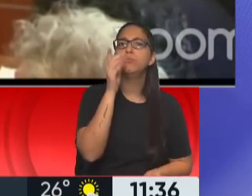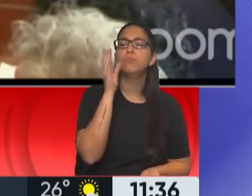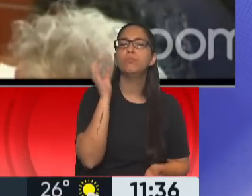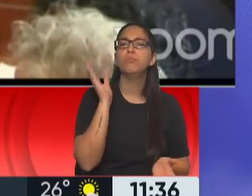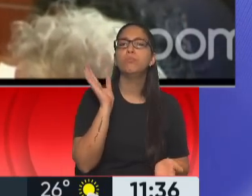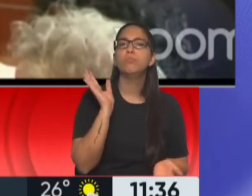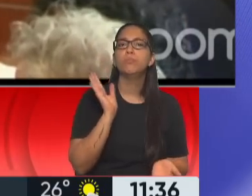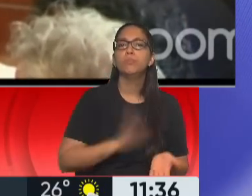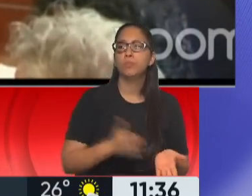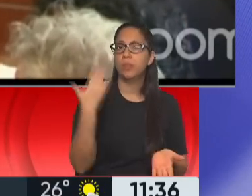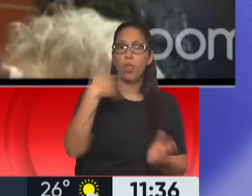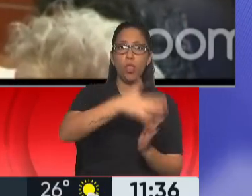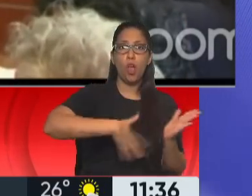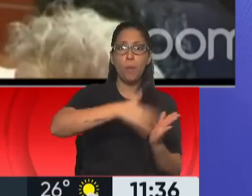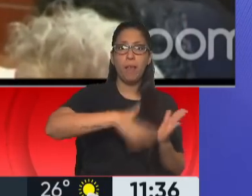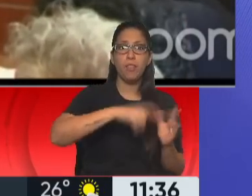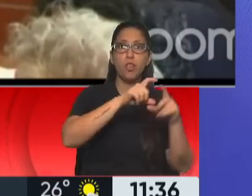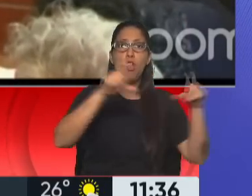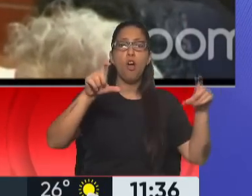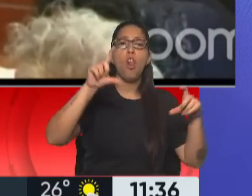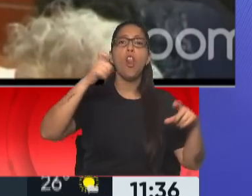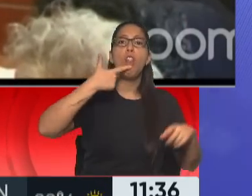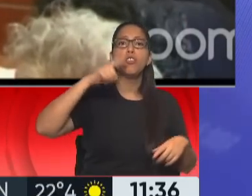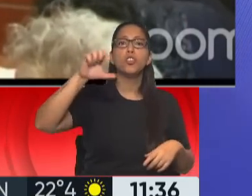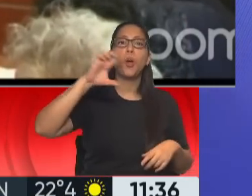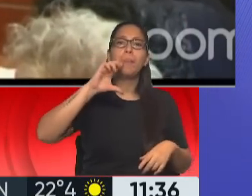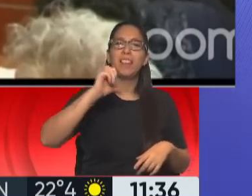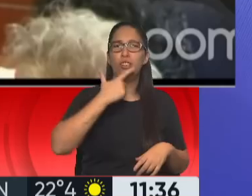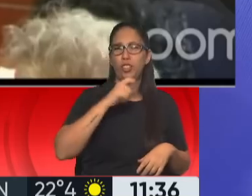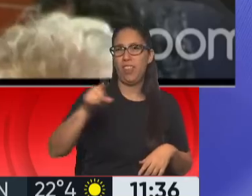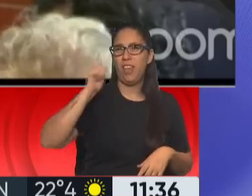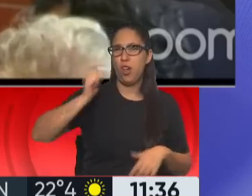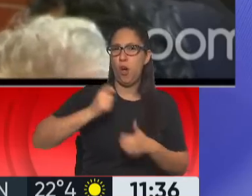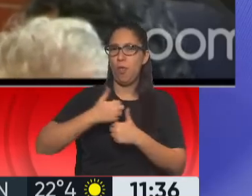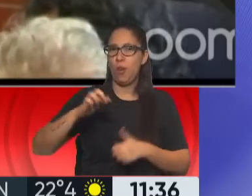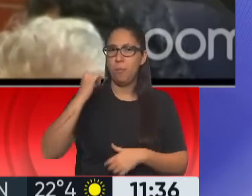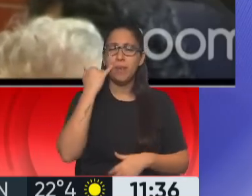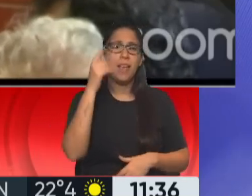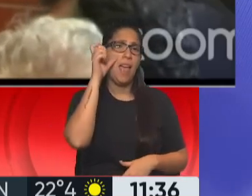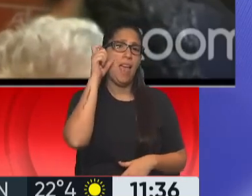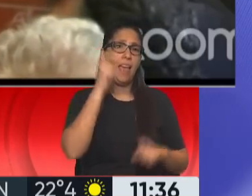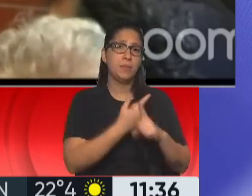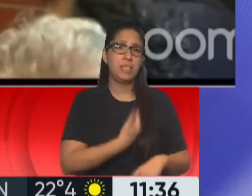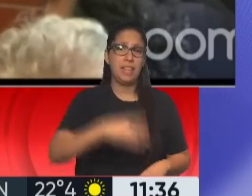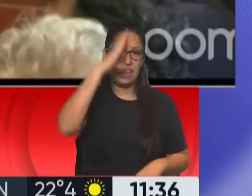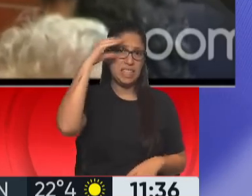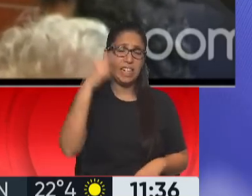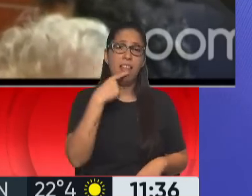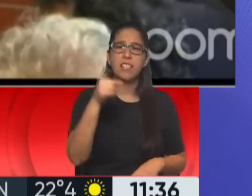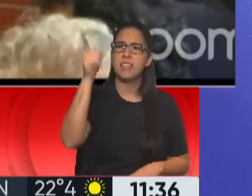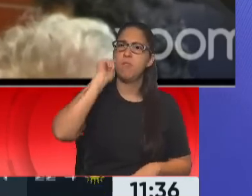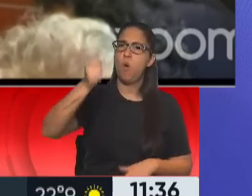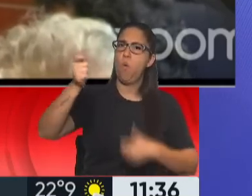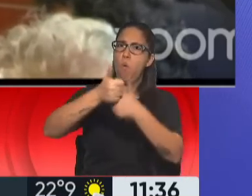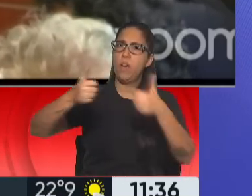dado a conocer en las últimas horas, titulado Los copitos de Comodoro Pi, en los que la expresidenta directamente cuestiona a los jueces de la